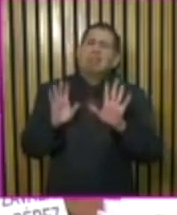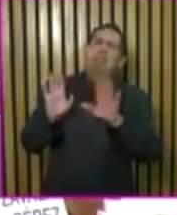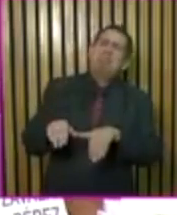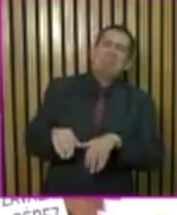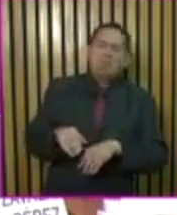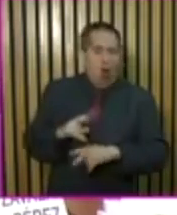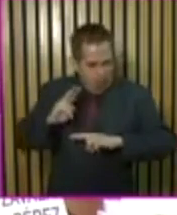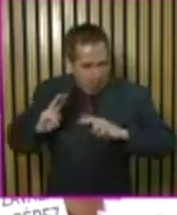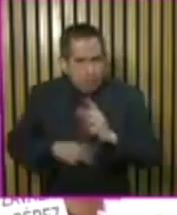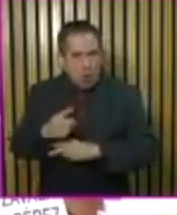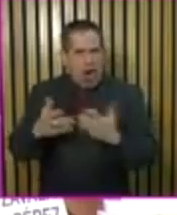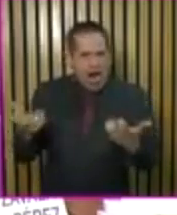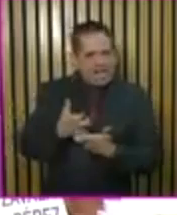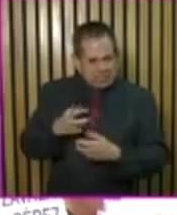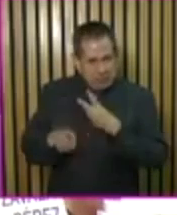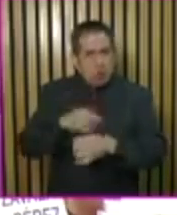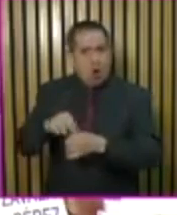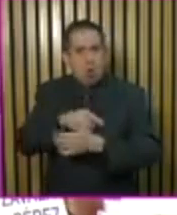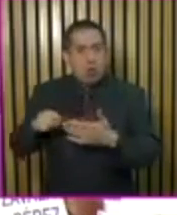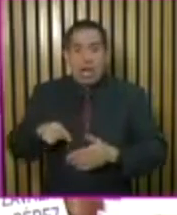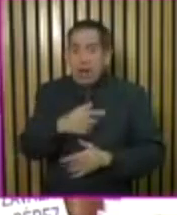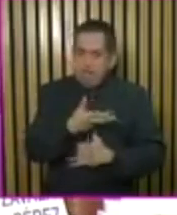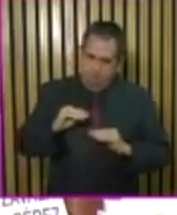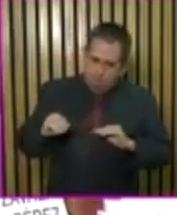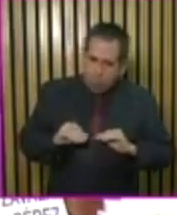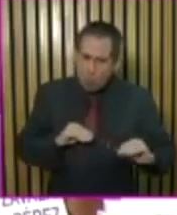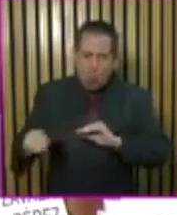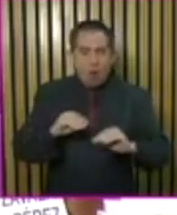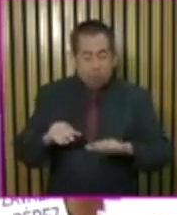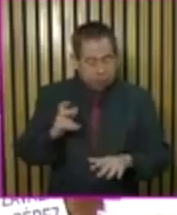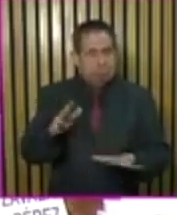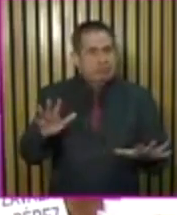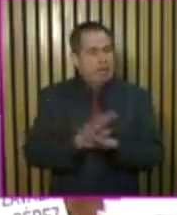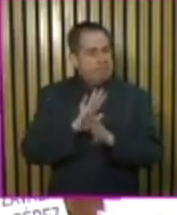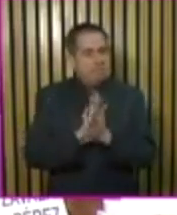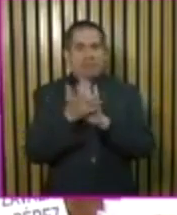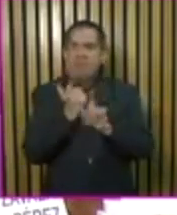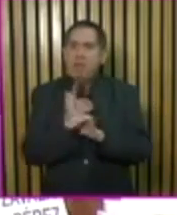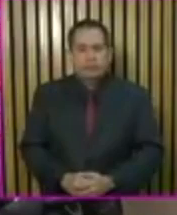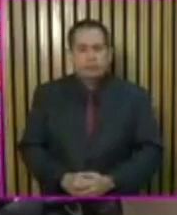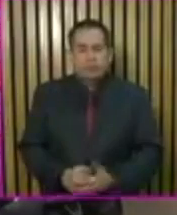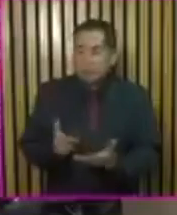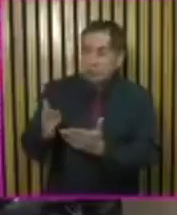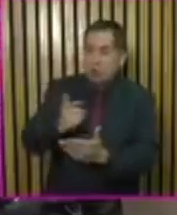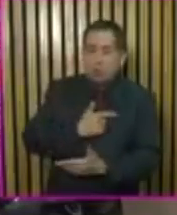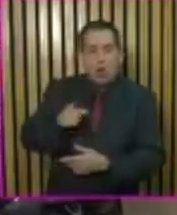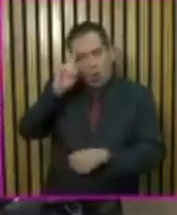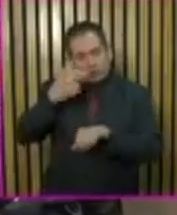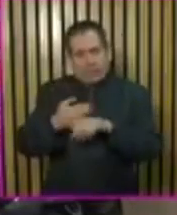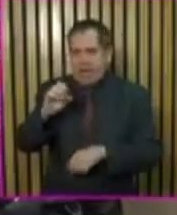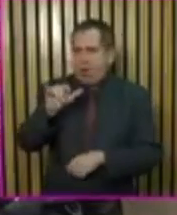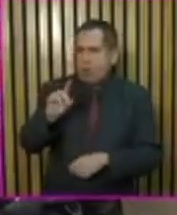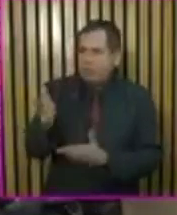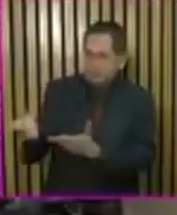austeridad transparencia y honradez ello a fin de cumplir con la labor que constitucionalmente tiene asignada asimismo mencionó